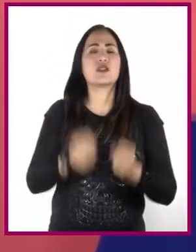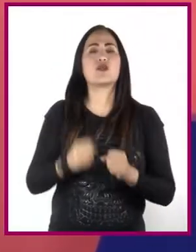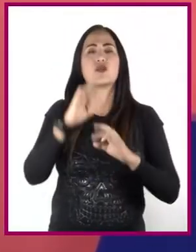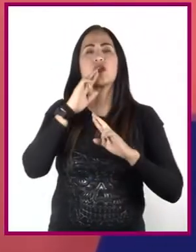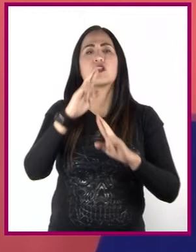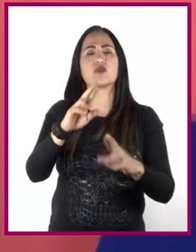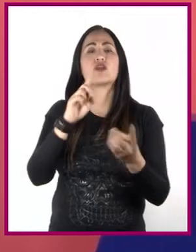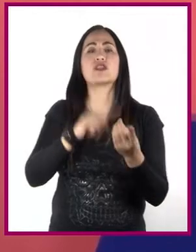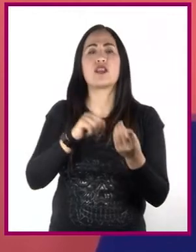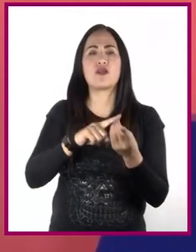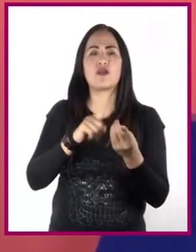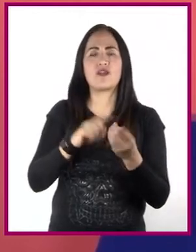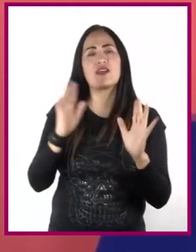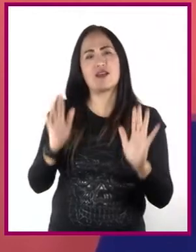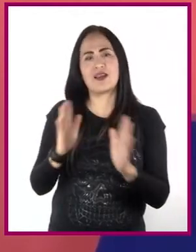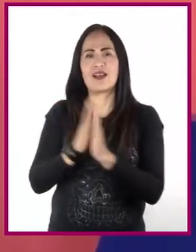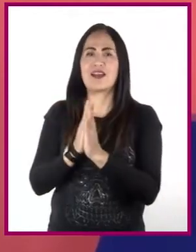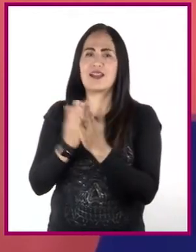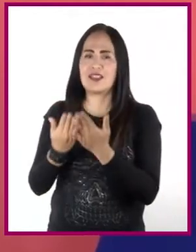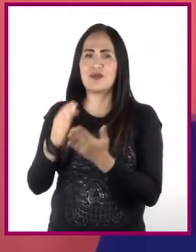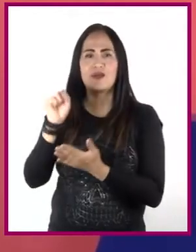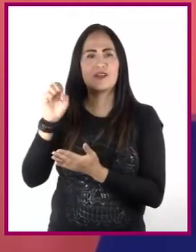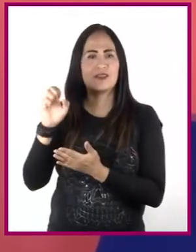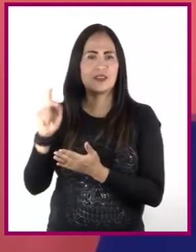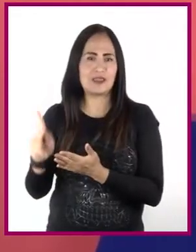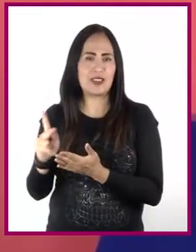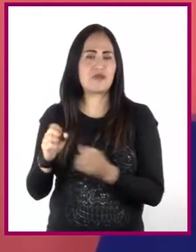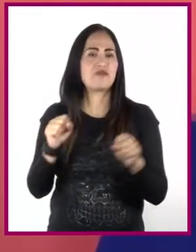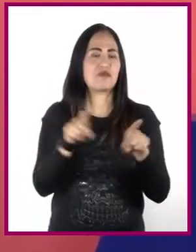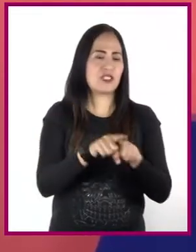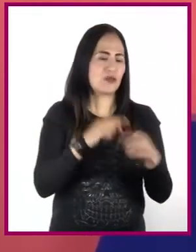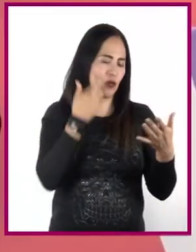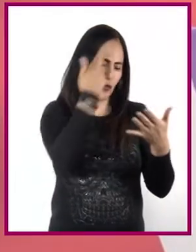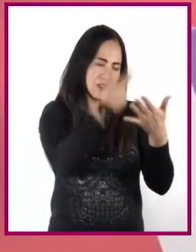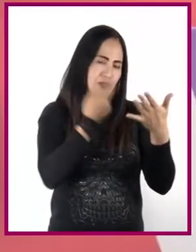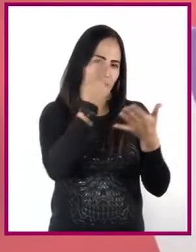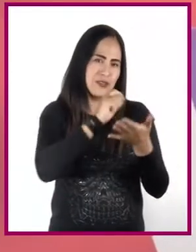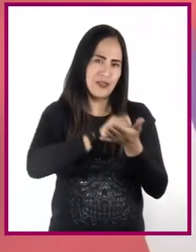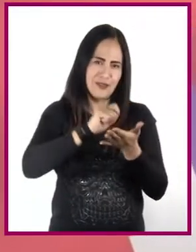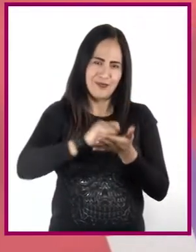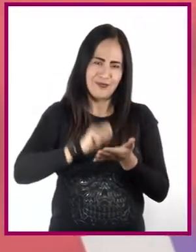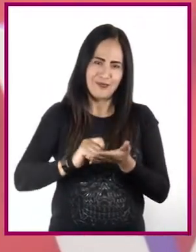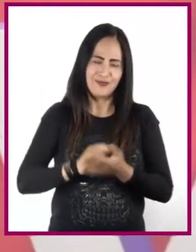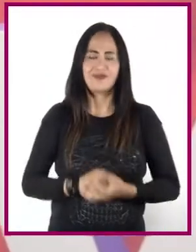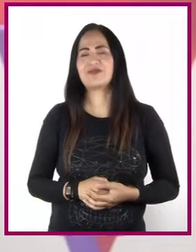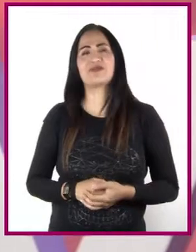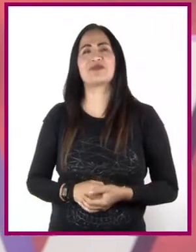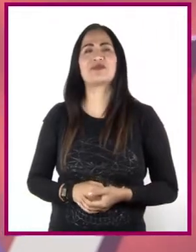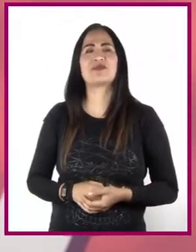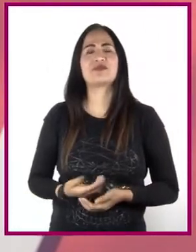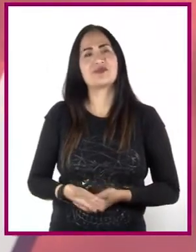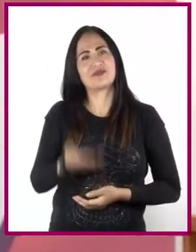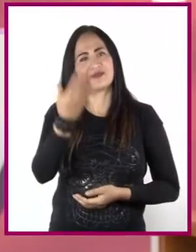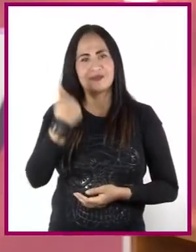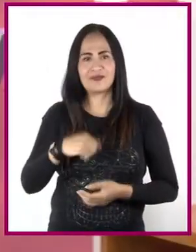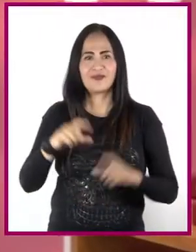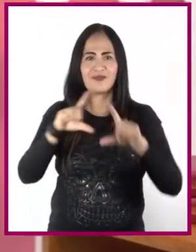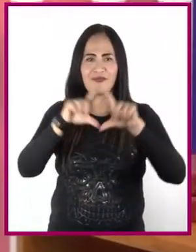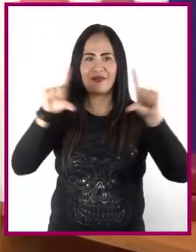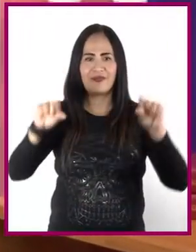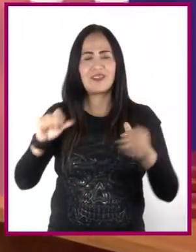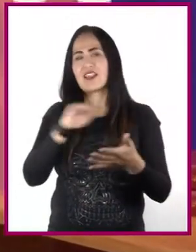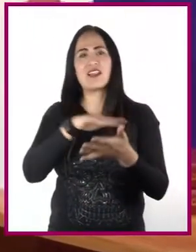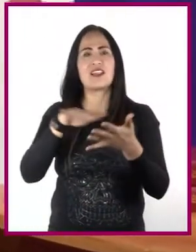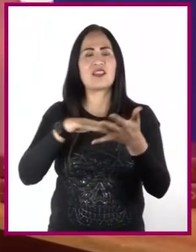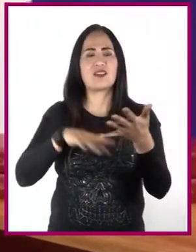encontrarán respuesta al momento de consultar su libro de texto y revisar sus apuntes. Acompáñennos a dar lectura a un fragmento